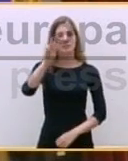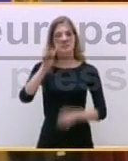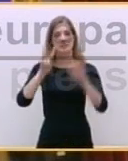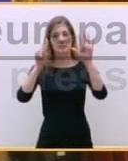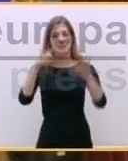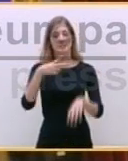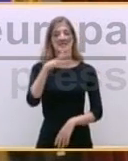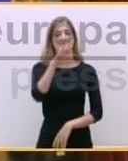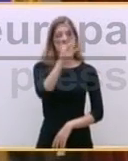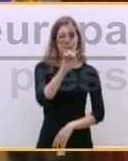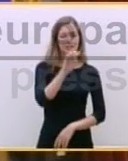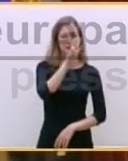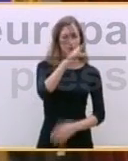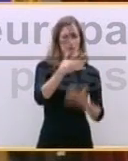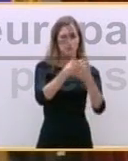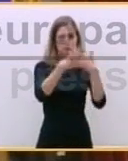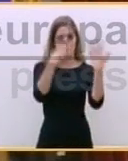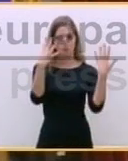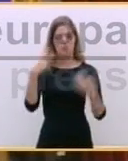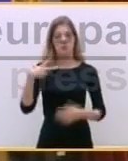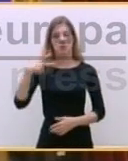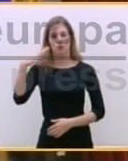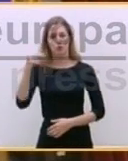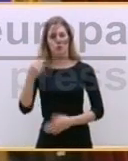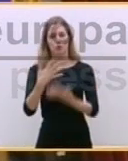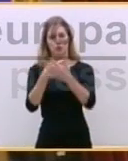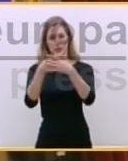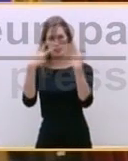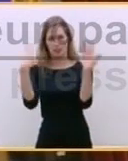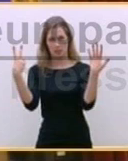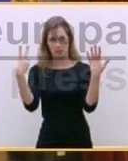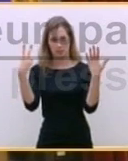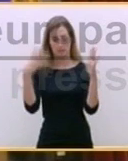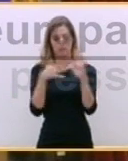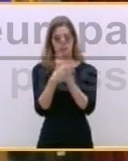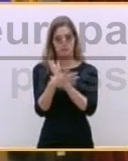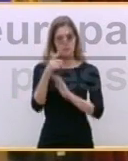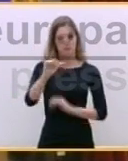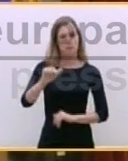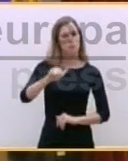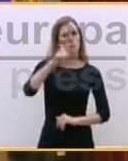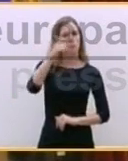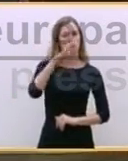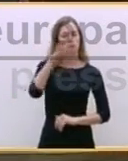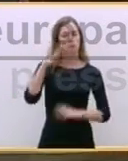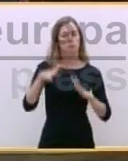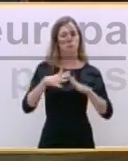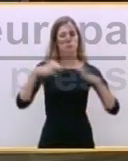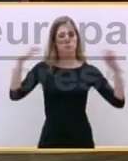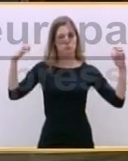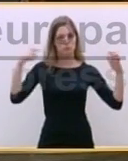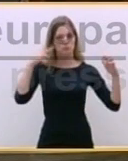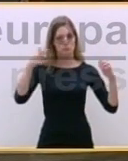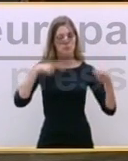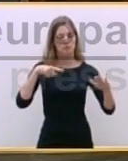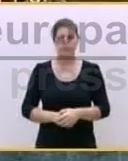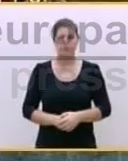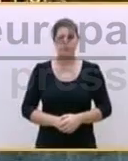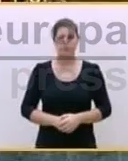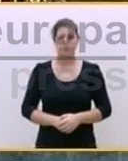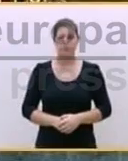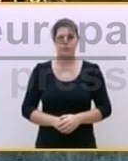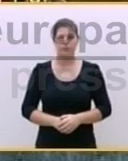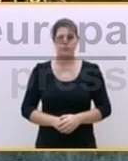Coalición Canaria. El portavoz parlamentario socialista, José Antonio Alonso, iniciaba su intervención subrayando el objetivo clave de esta reforma.